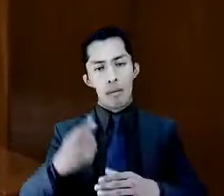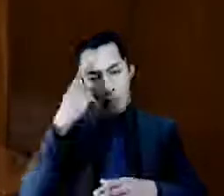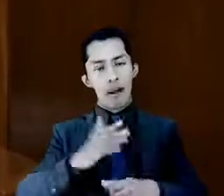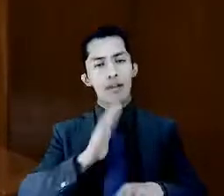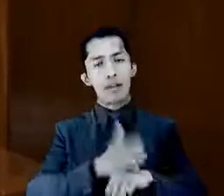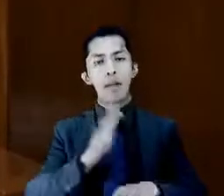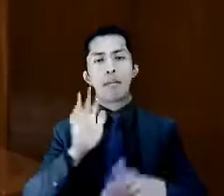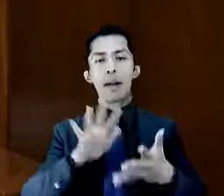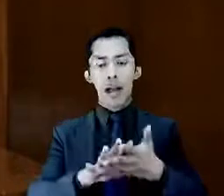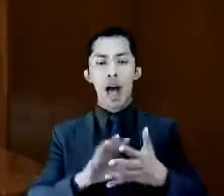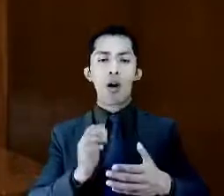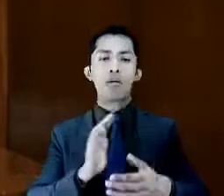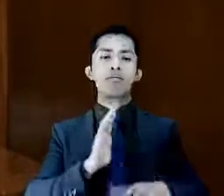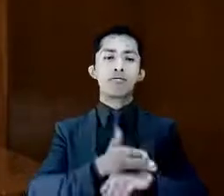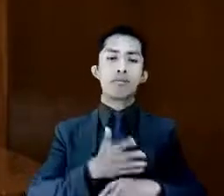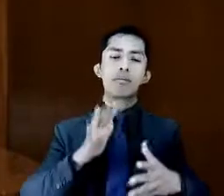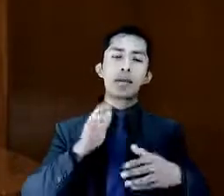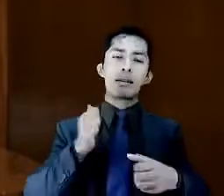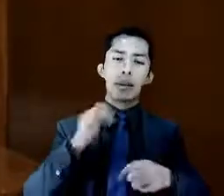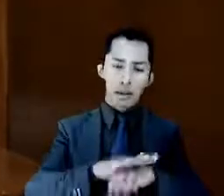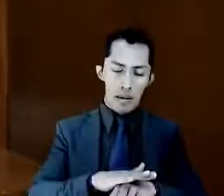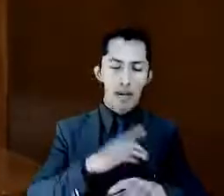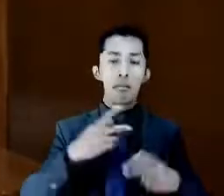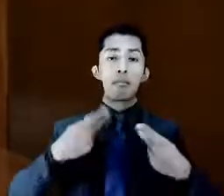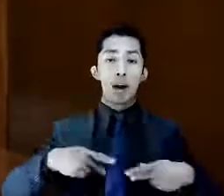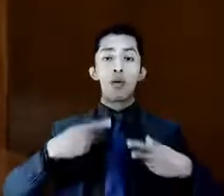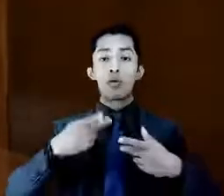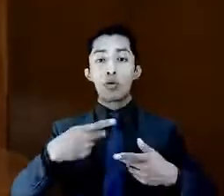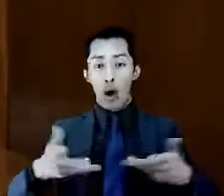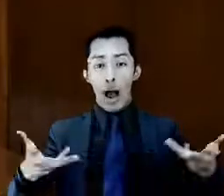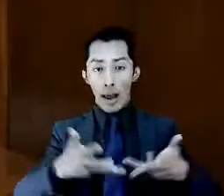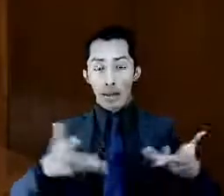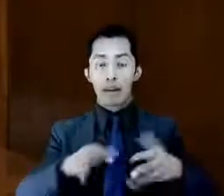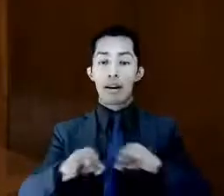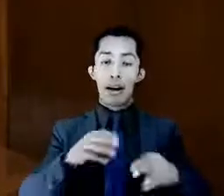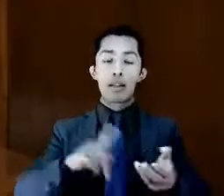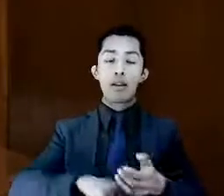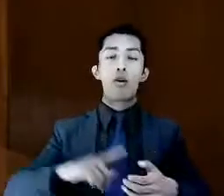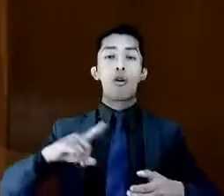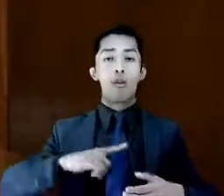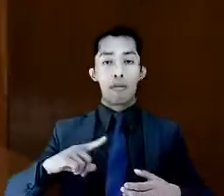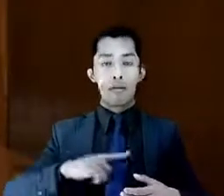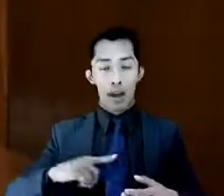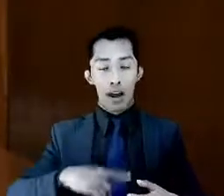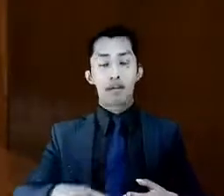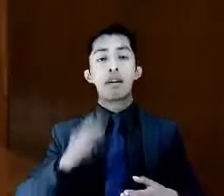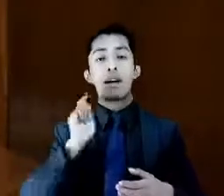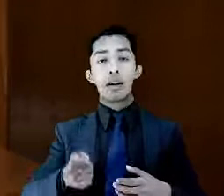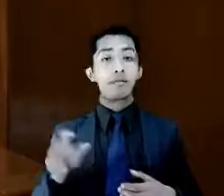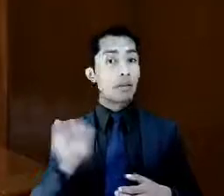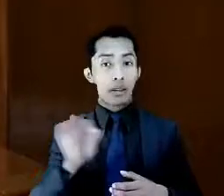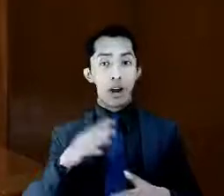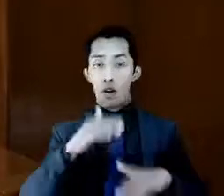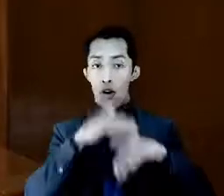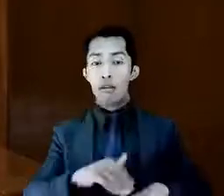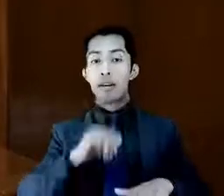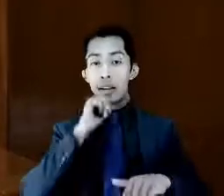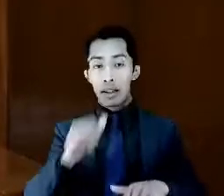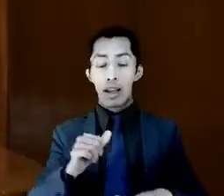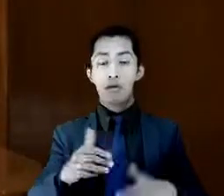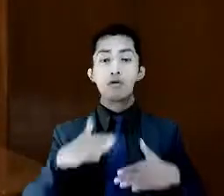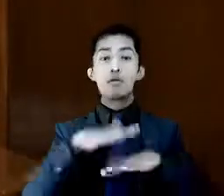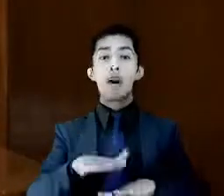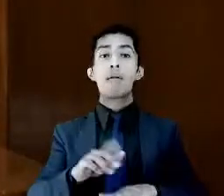penal y administrativamente a las conductas de personas servidoras públicas que impliquen el incumplimiento a la